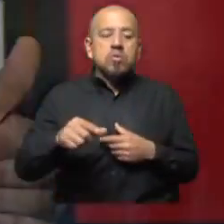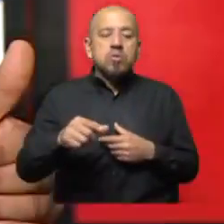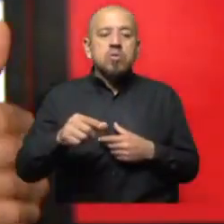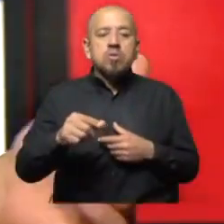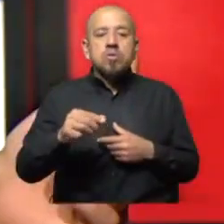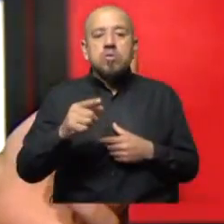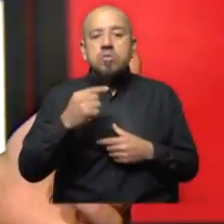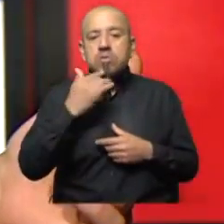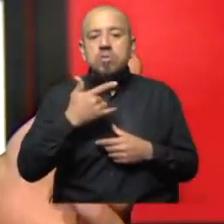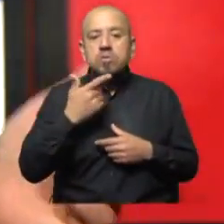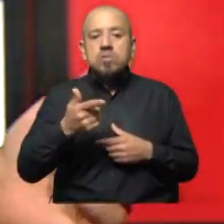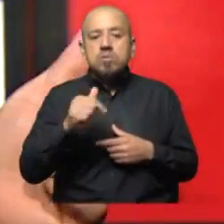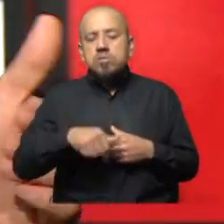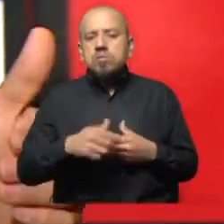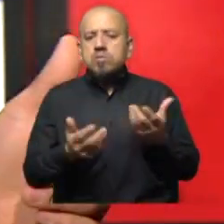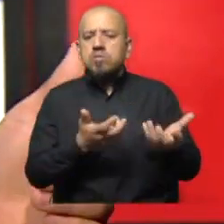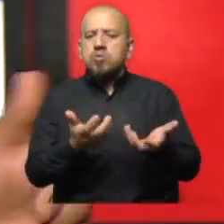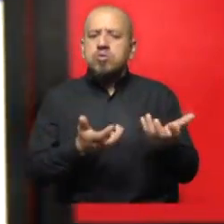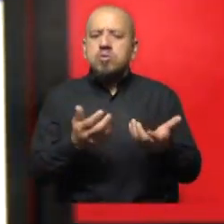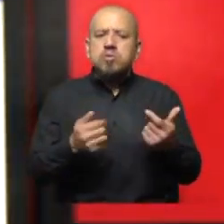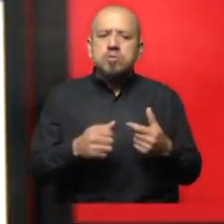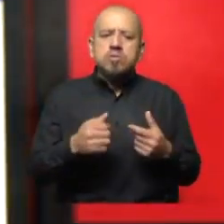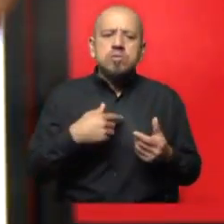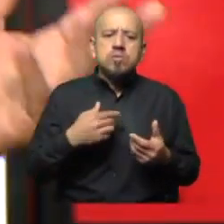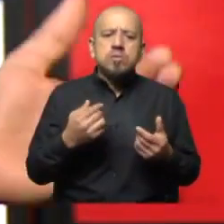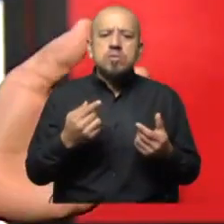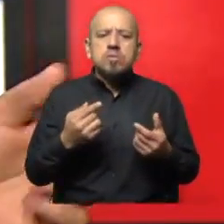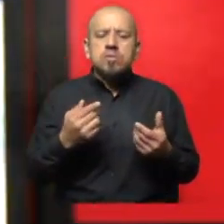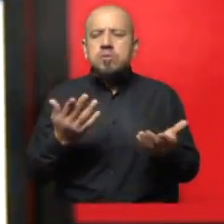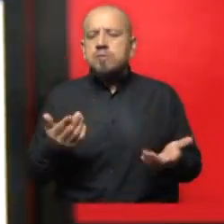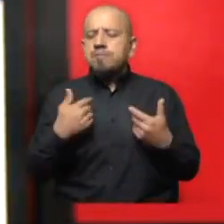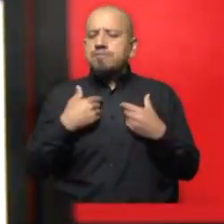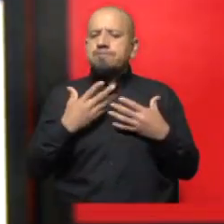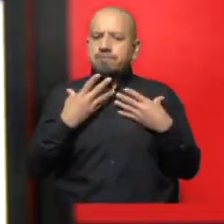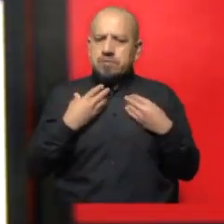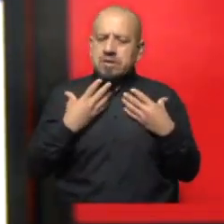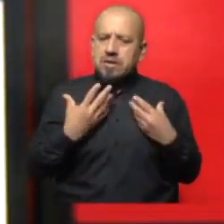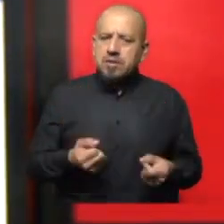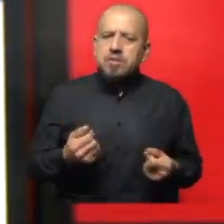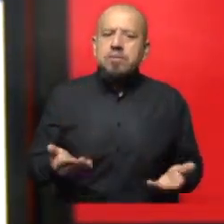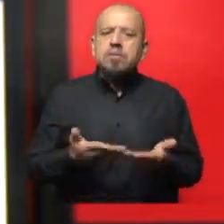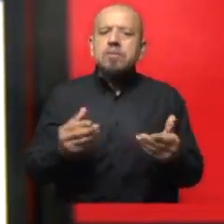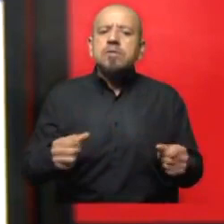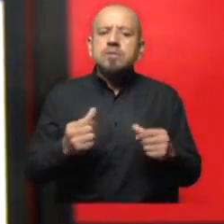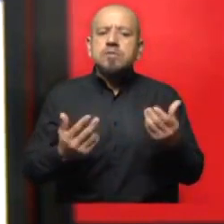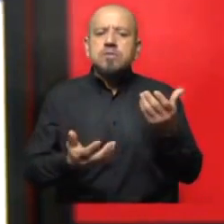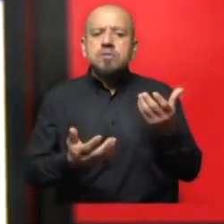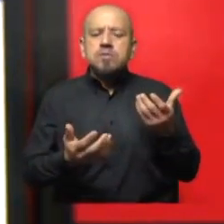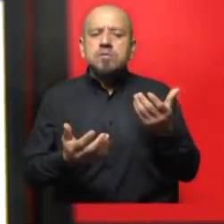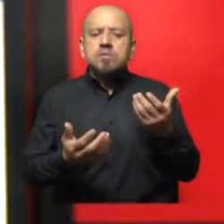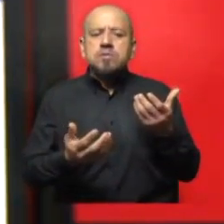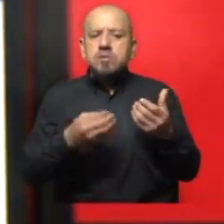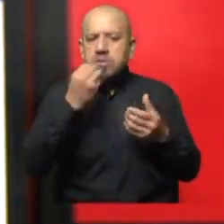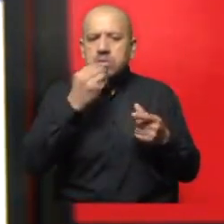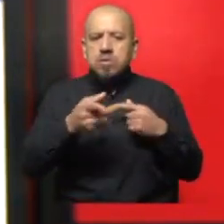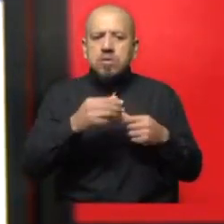estoy muy para abajo necesito darme como un premio ahí yo me dedico una cocina una comida para mí viste y